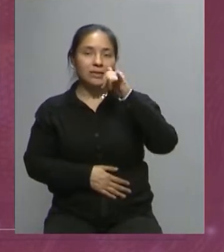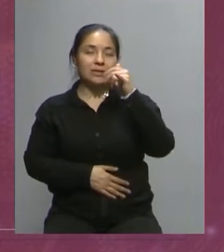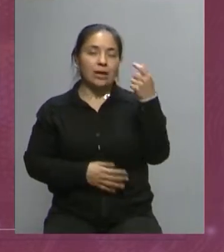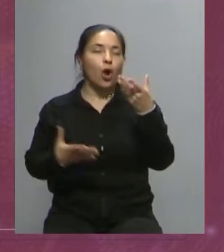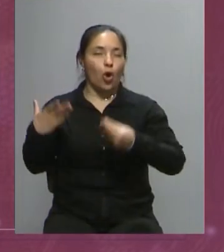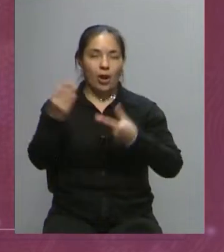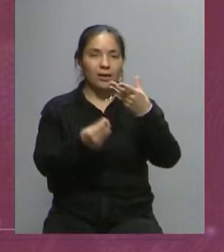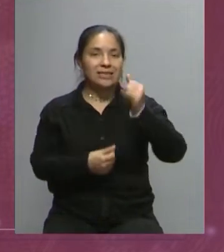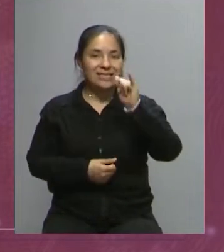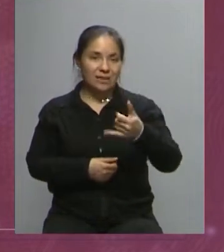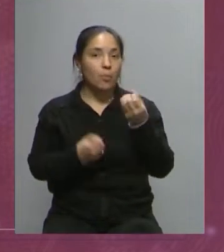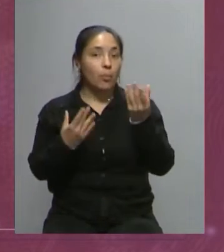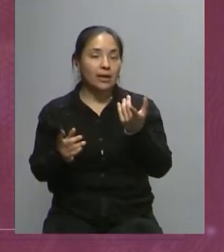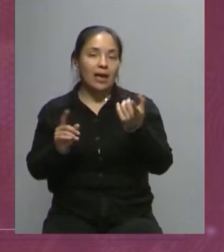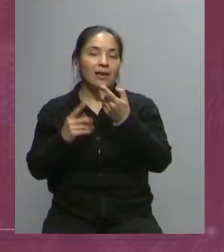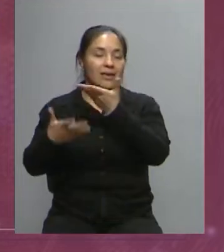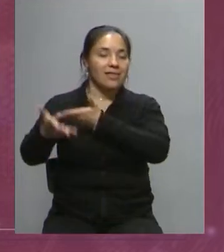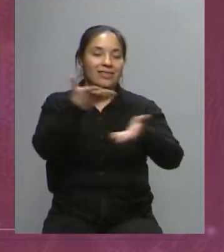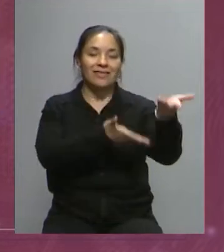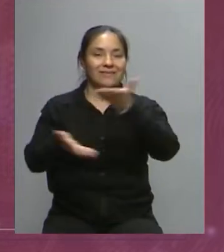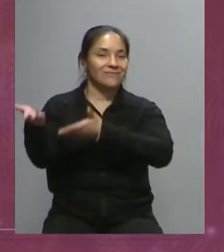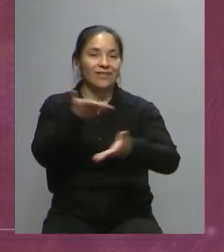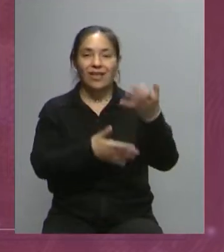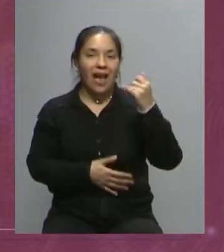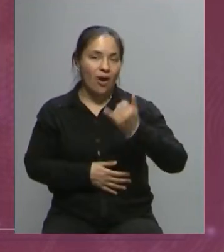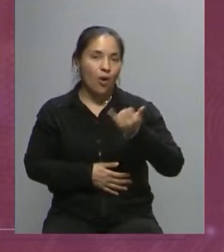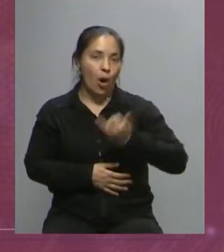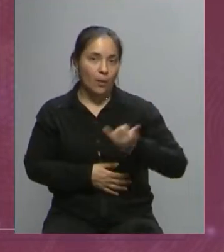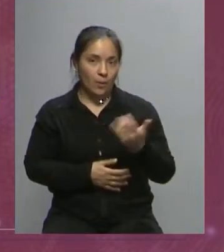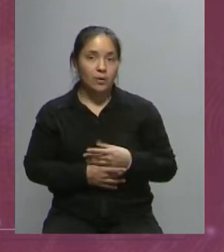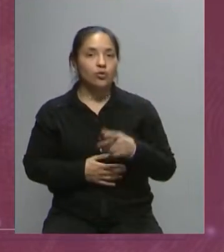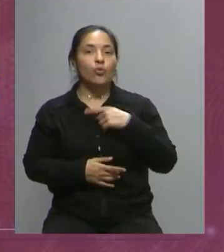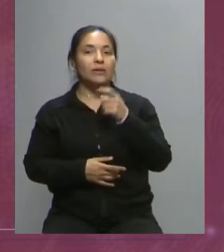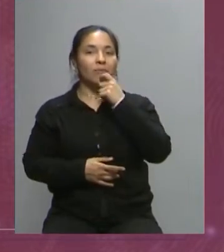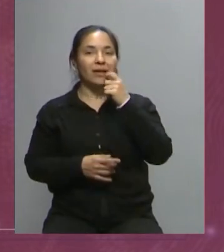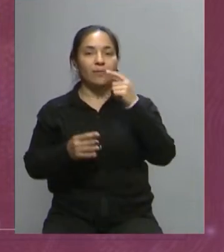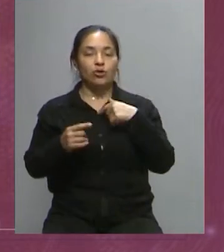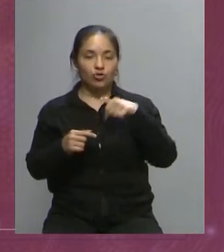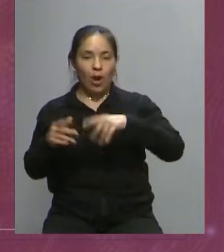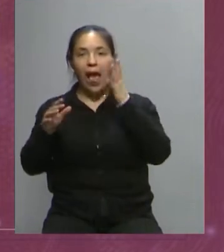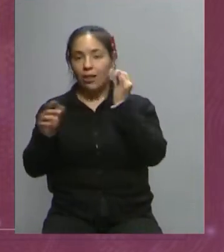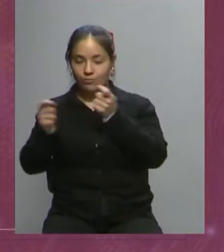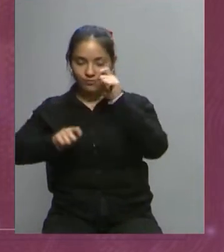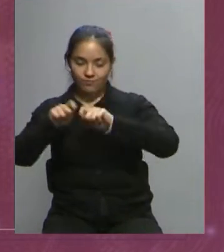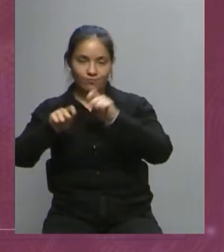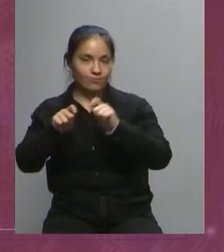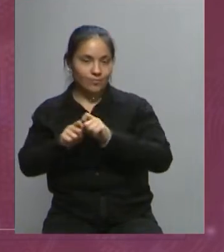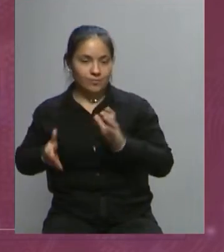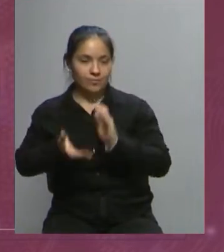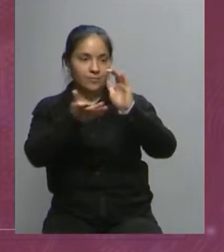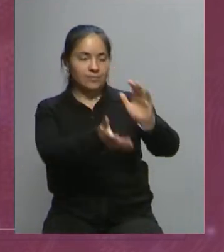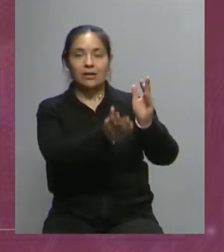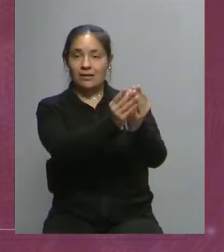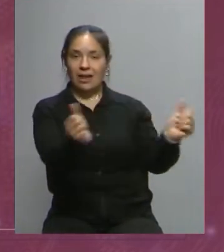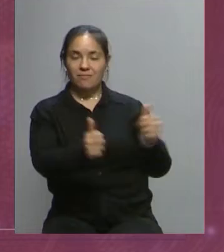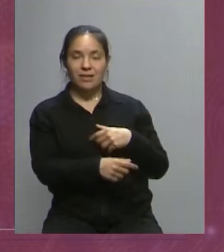colaborativo porque es iterativo, ¿no? Claro. O sea, no es como si fuese yo te entrego una pieza, vos la terminás y me la devolvés, Claro. sino nos sentamos juntos a